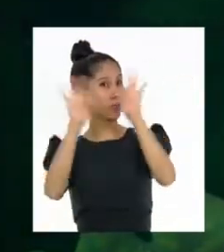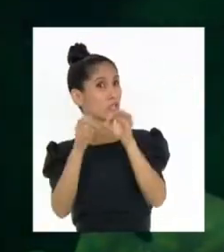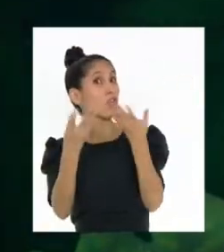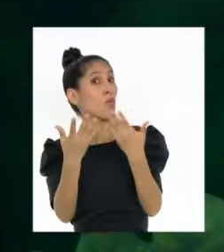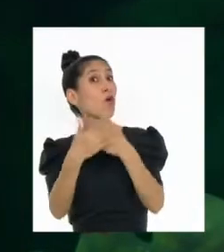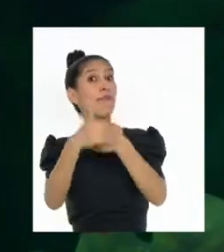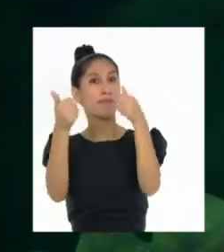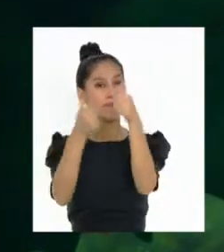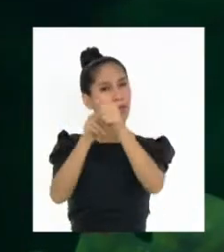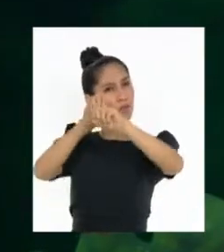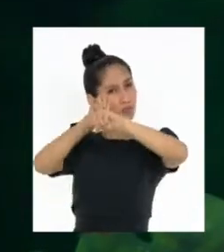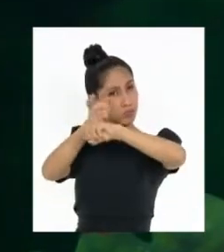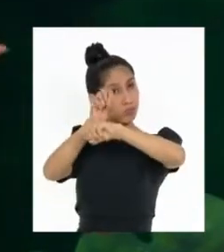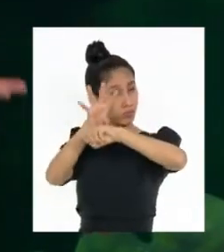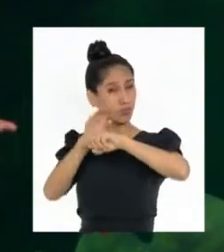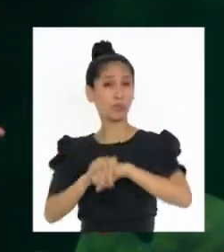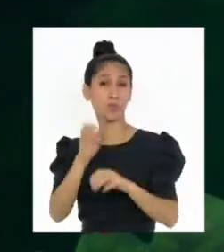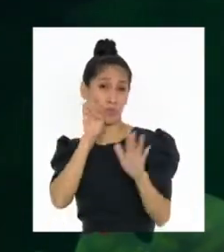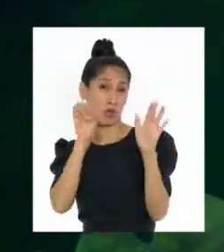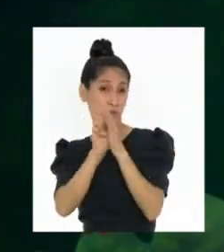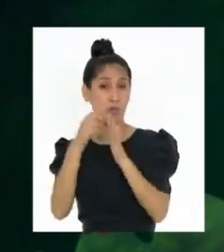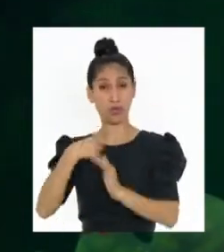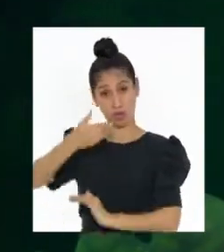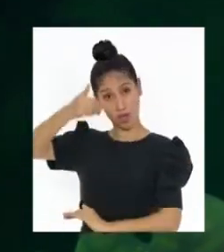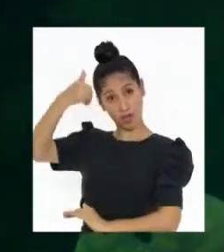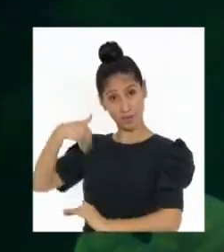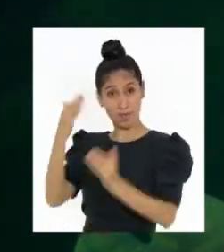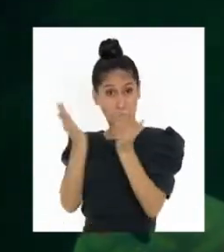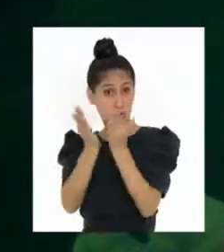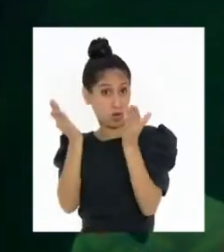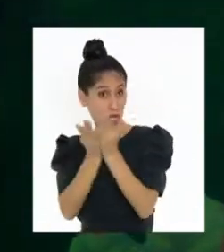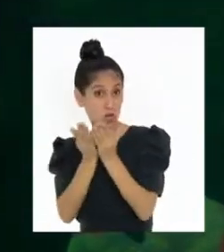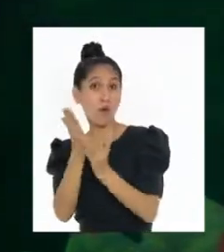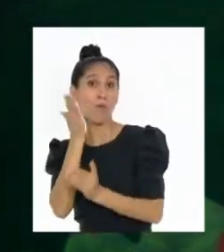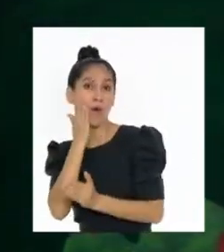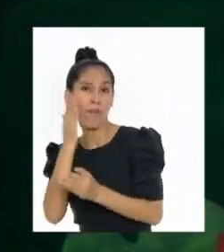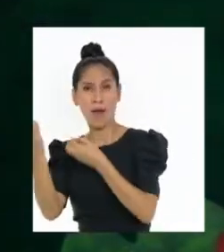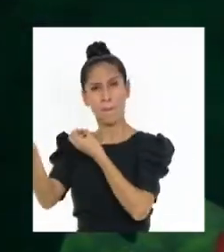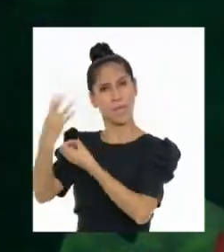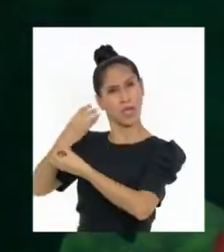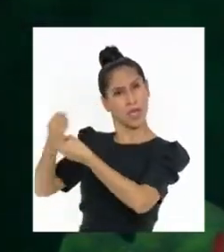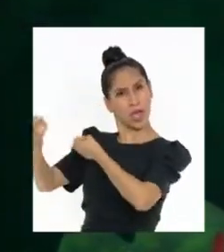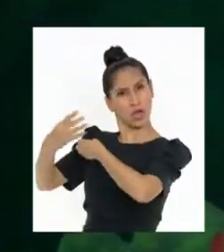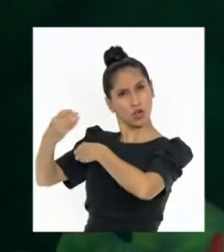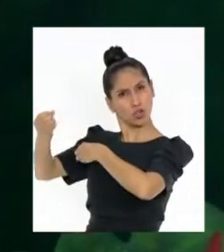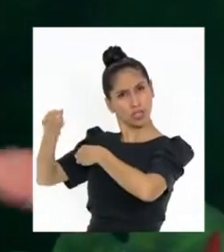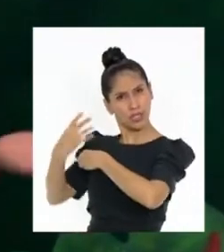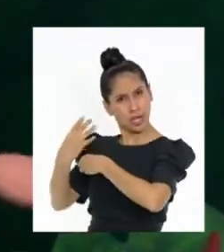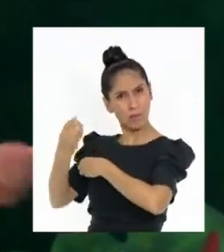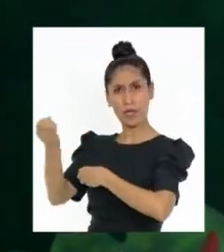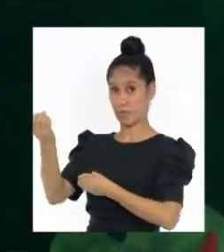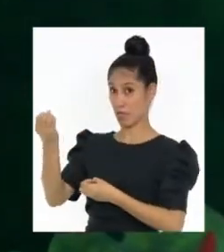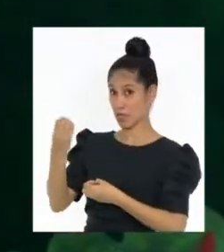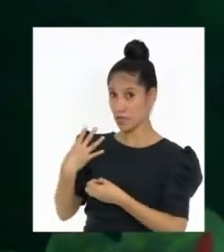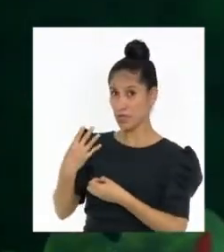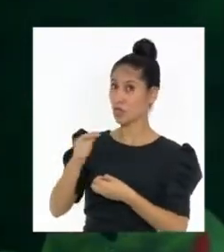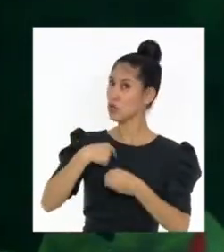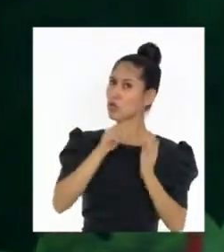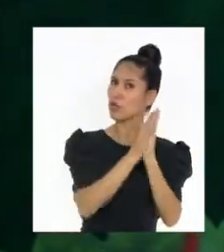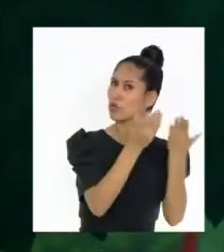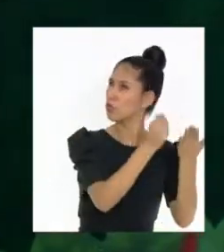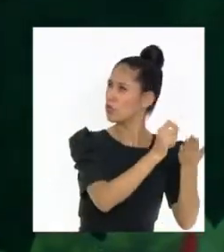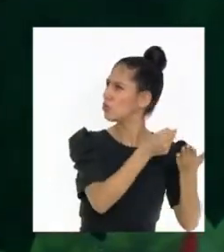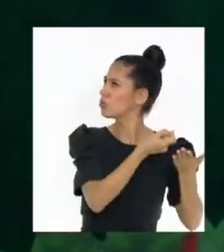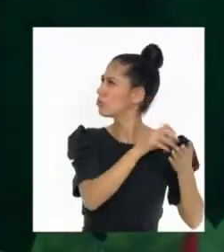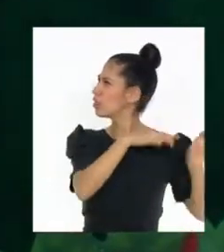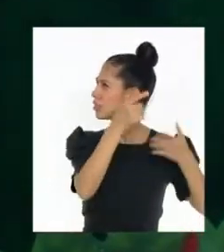ejemplo, cuando yo iba al colegio, mi mamá siempre me recomendaba que anotara todo lo que debía hacer en una agenda o un cuaderno.